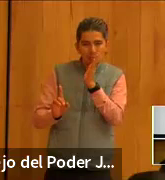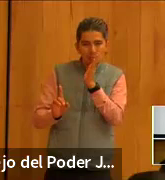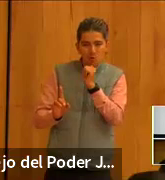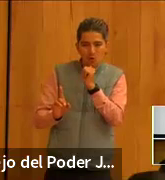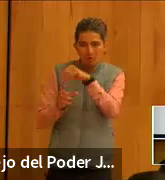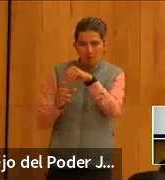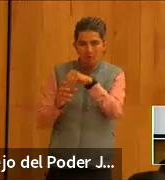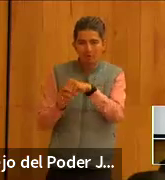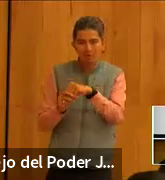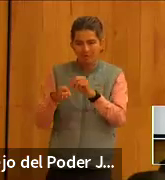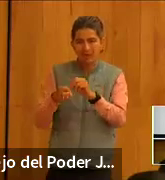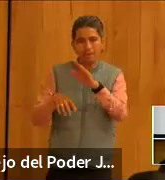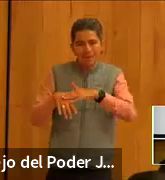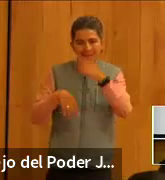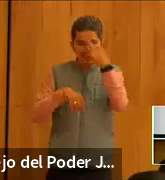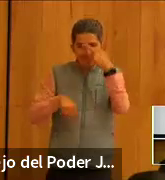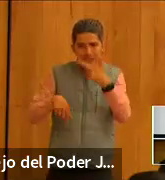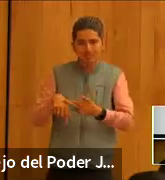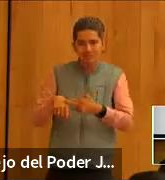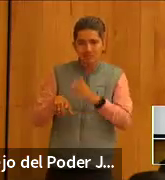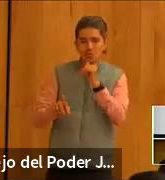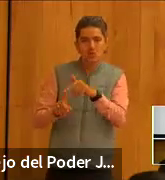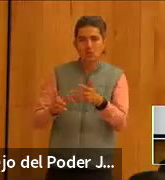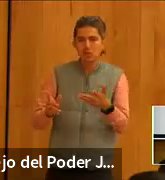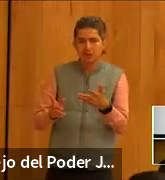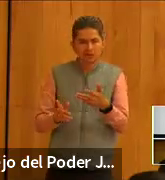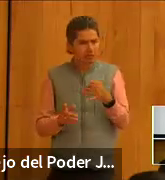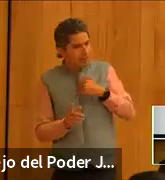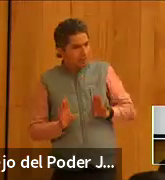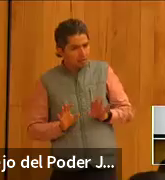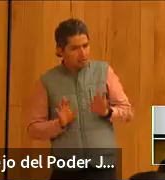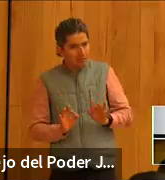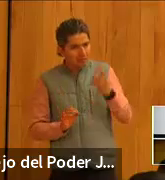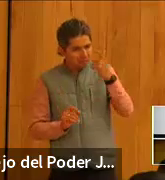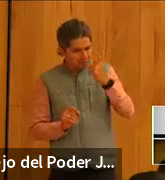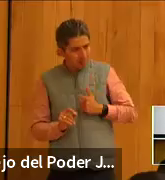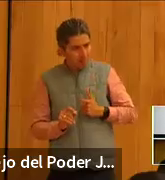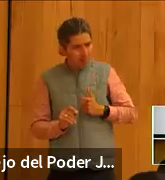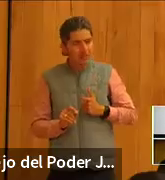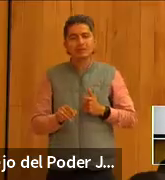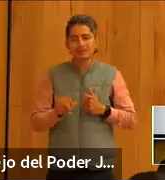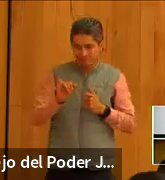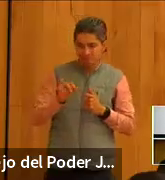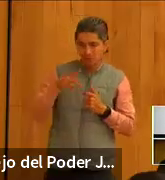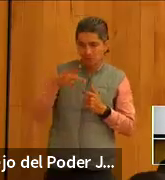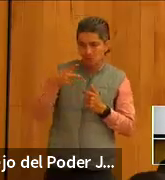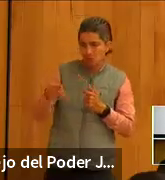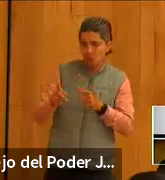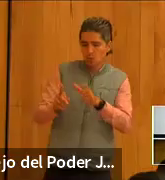totalmente a un puesto con mayor responsabilidades. ¿Mi condición? Tu condición.